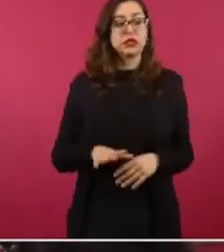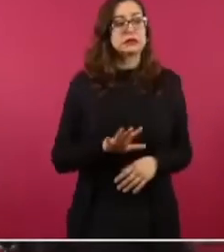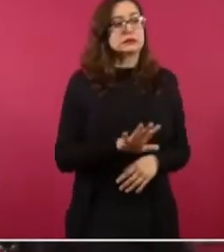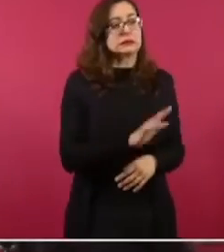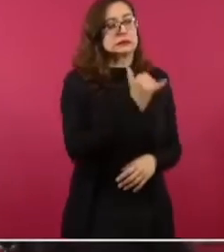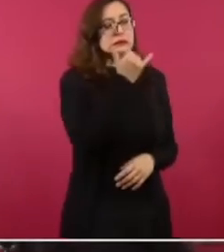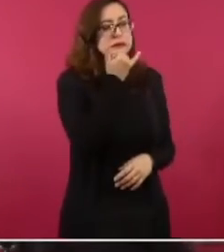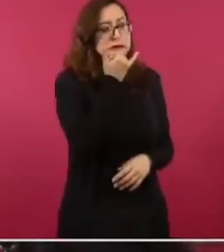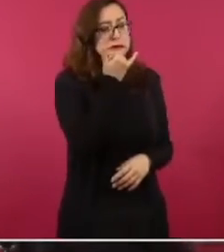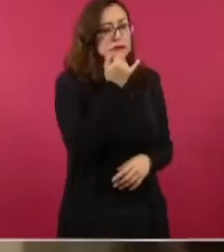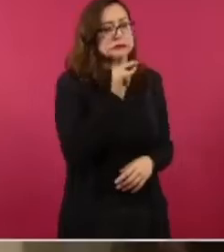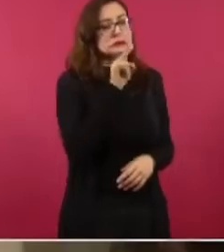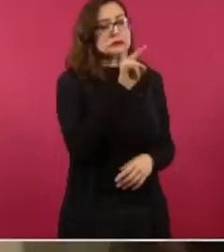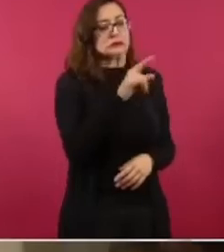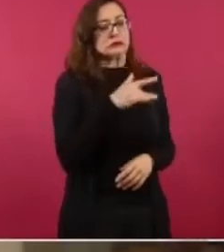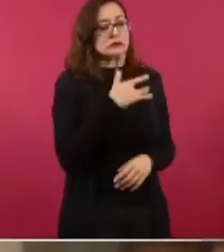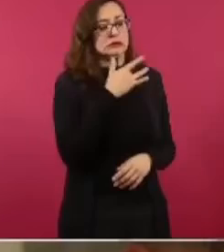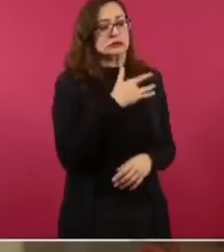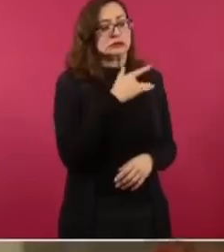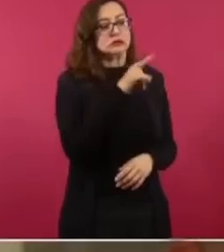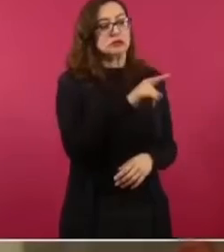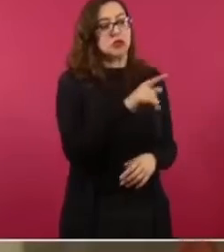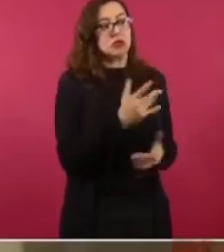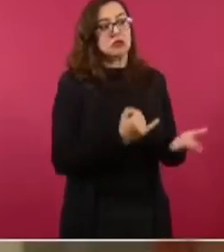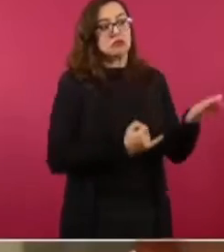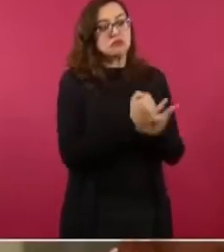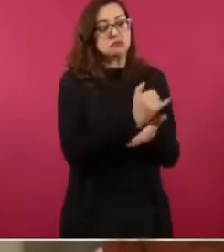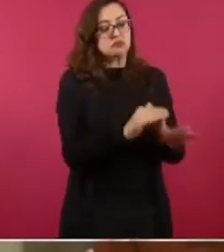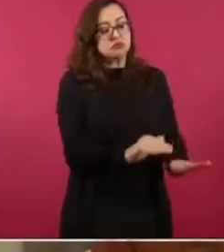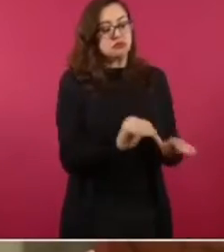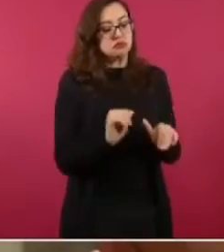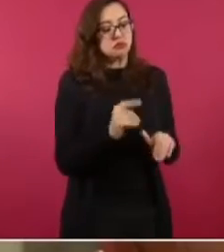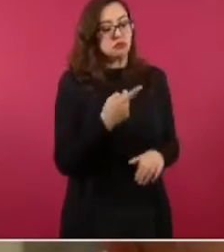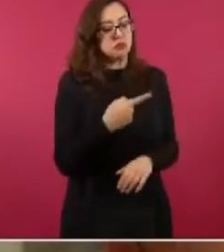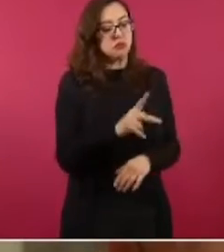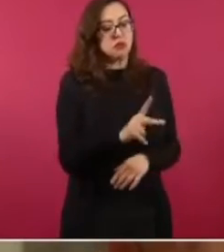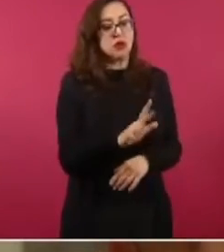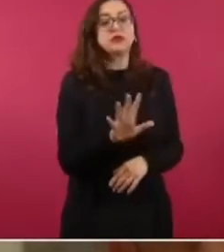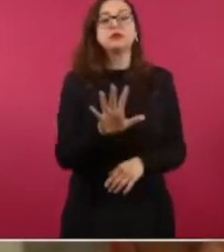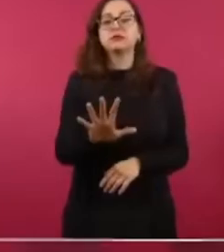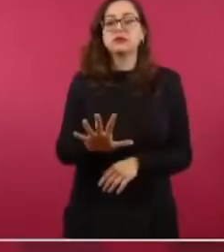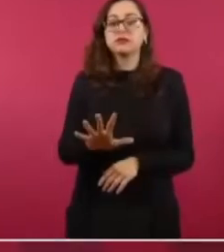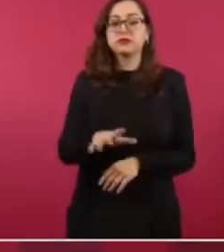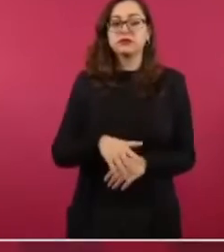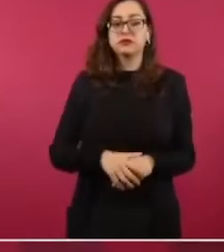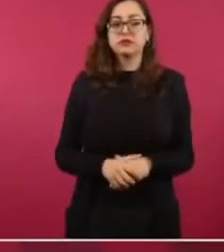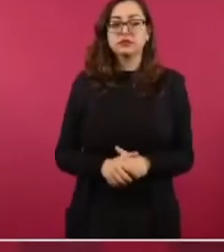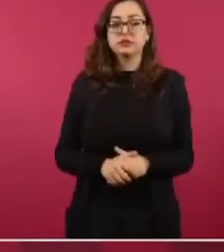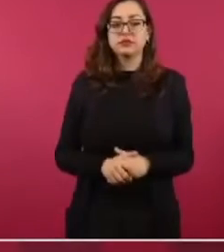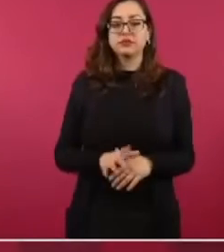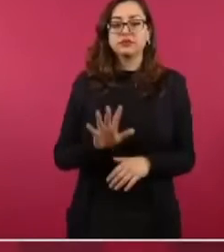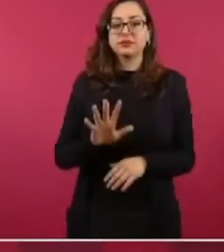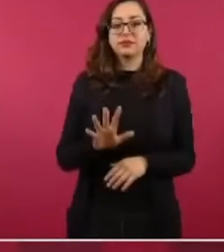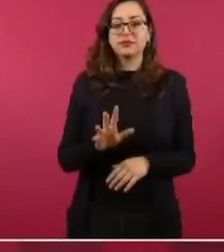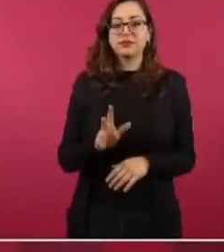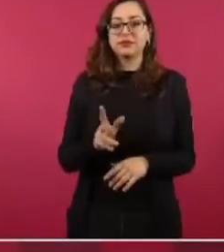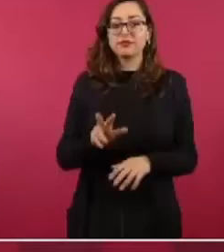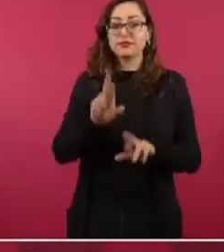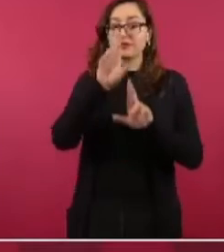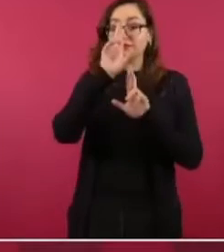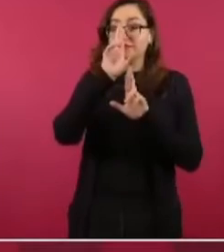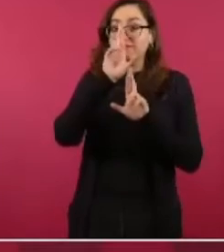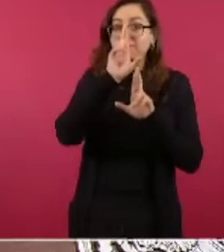una postura que no se definen, pero en la ONU, Juan Ramón de la Fuente, El derecho, la cuestión que dijo que él el respeto al